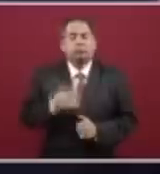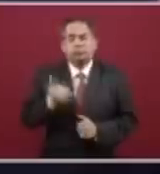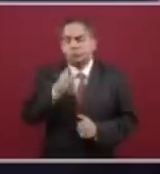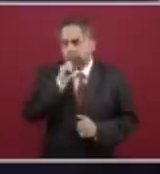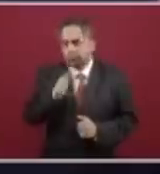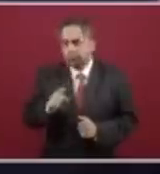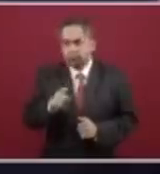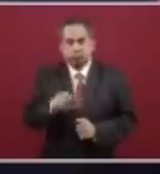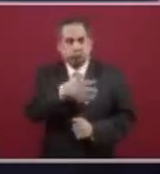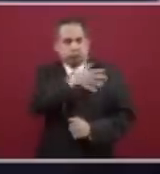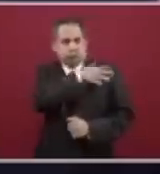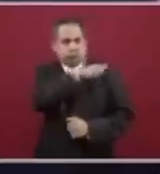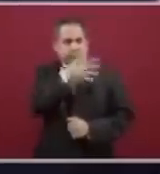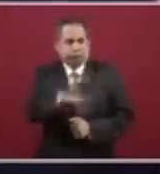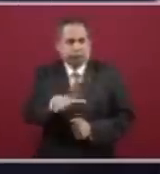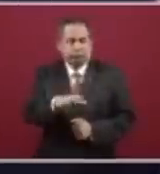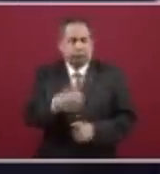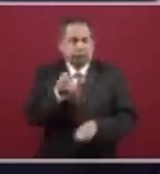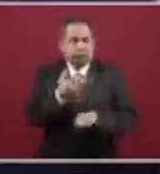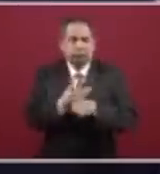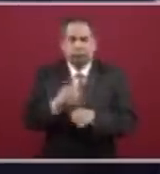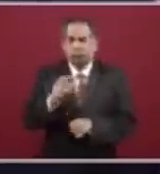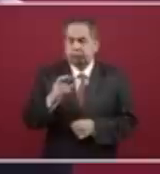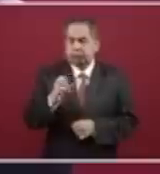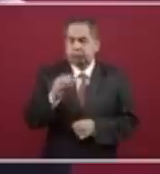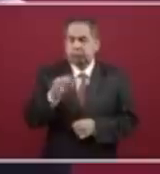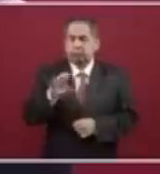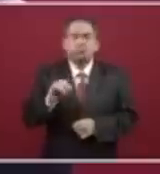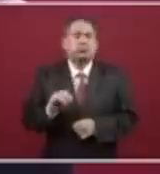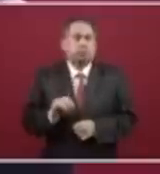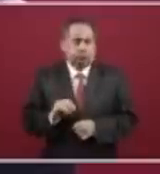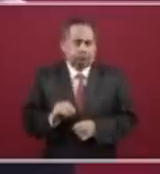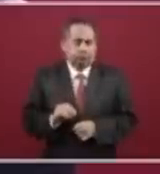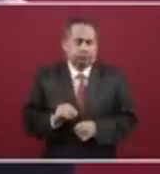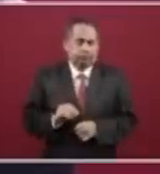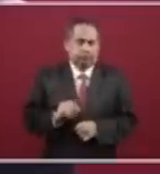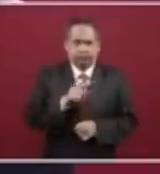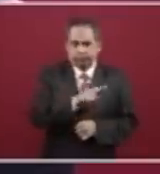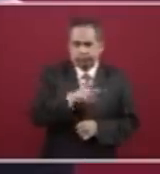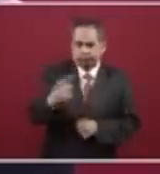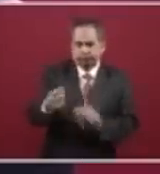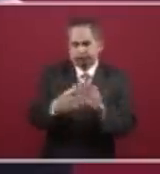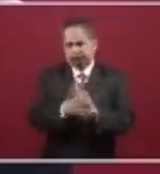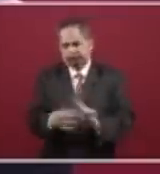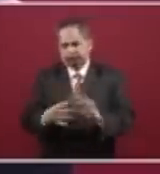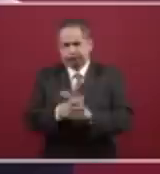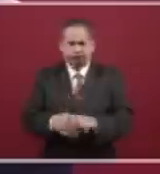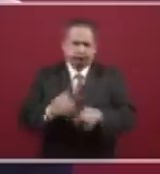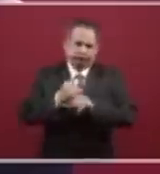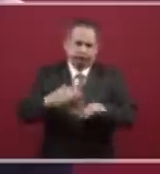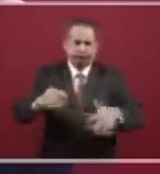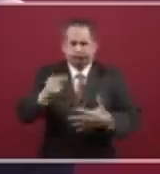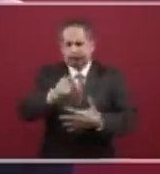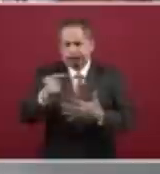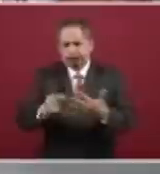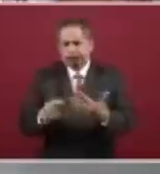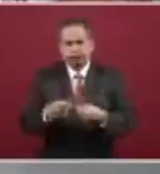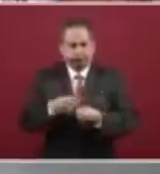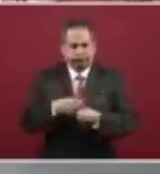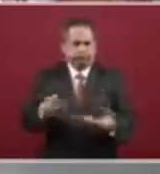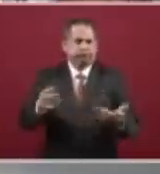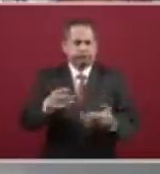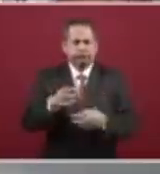general secretario crecencio sandoval va a informar sobre este asunto en